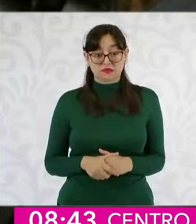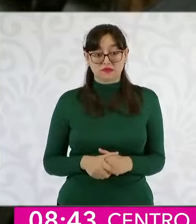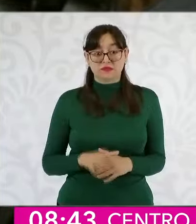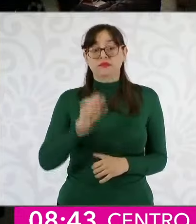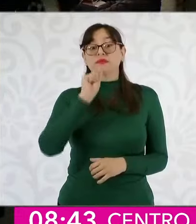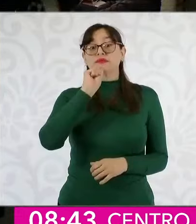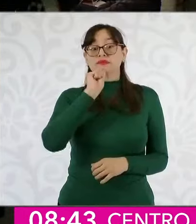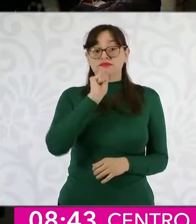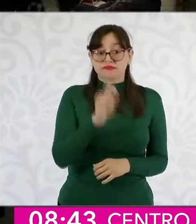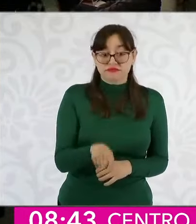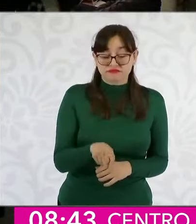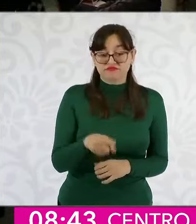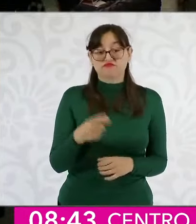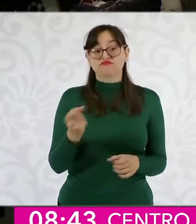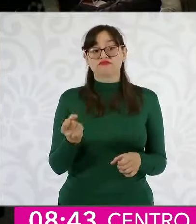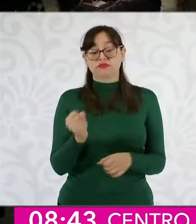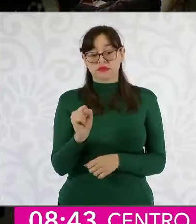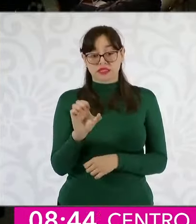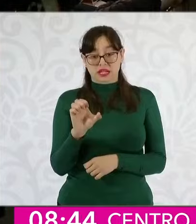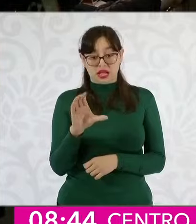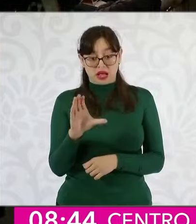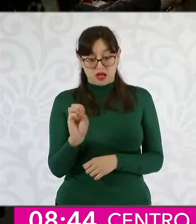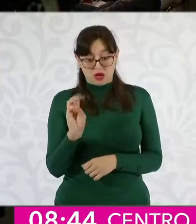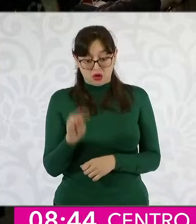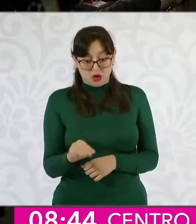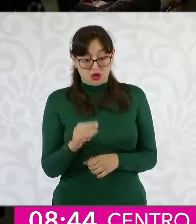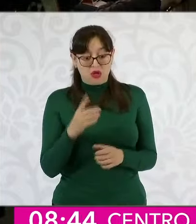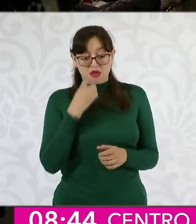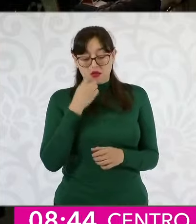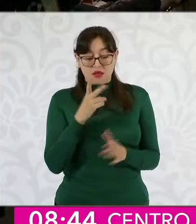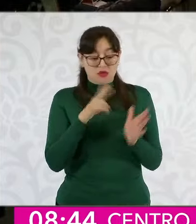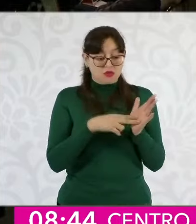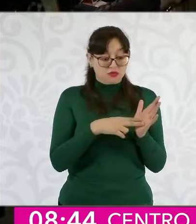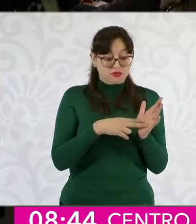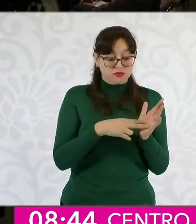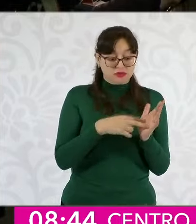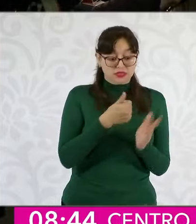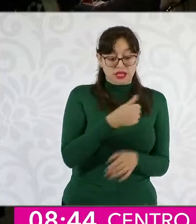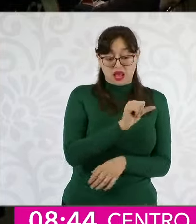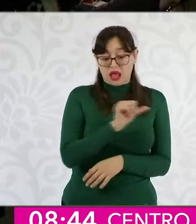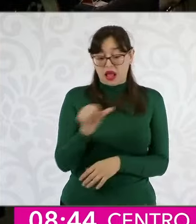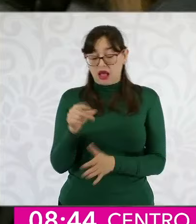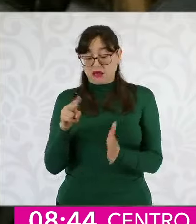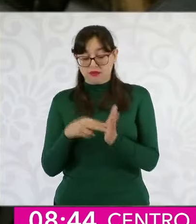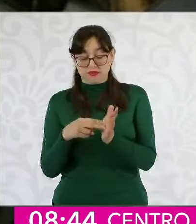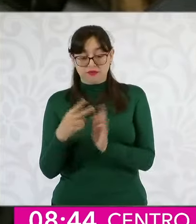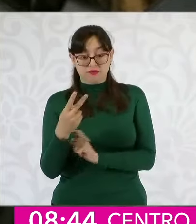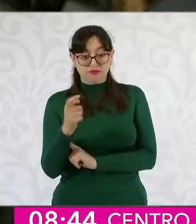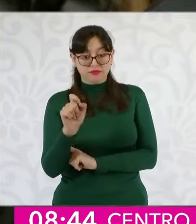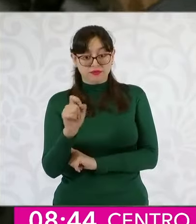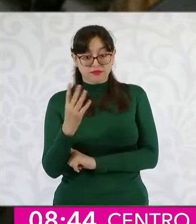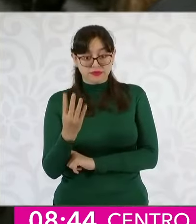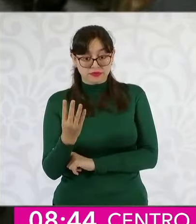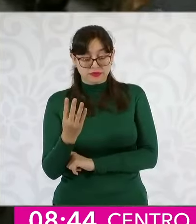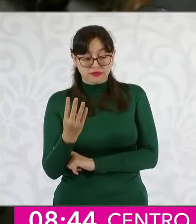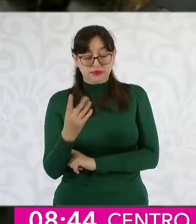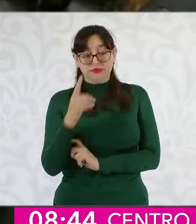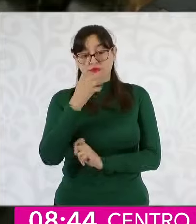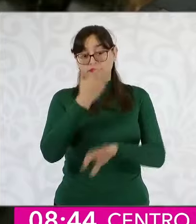señalando los datos de la Secretaría de Economía, entre 2006 y la mitad del 2020, 2024, pues Estados Unidos aportaba